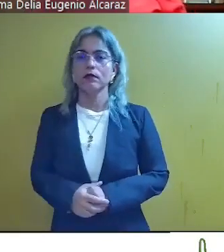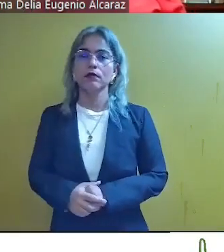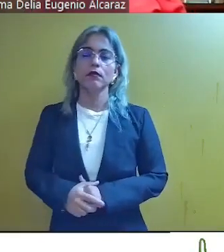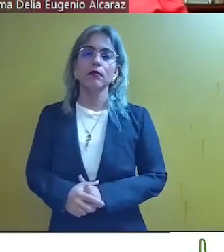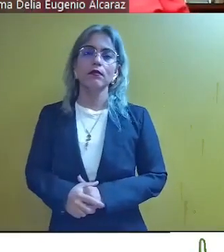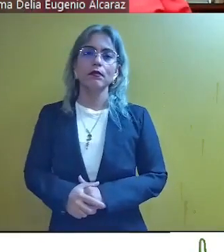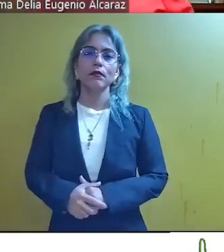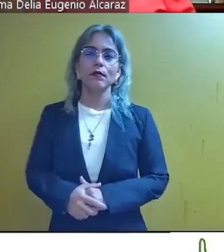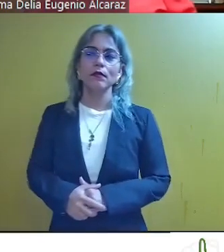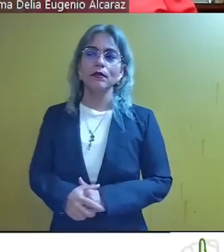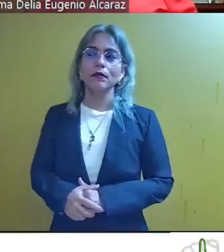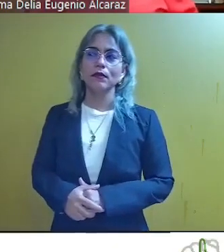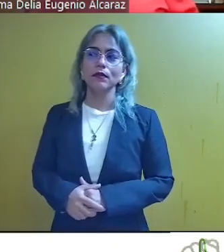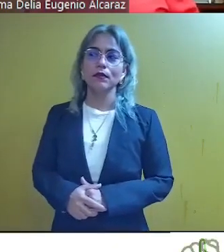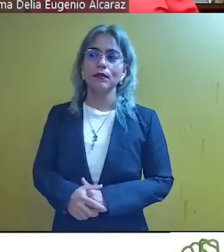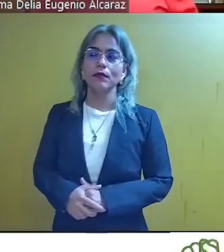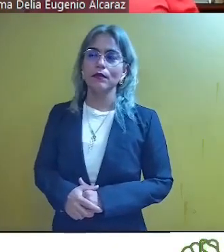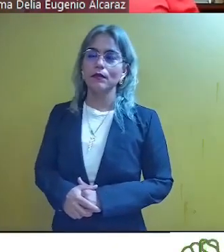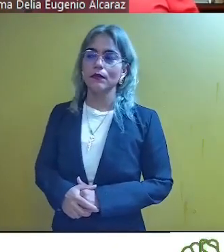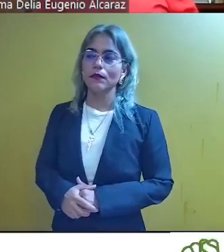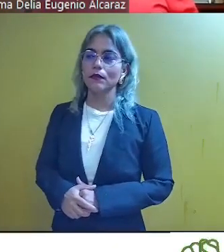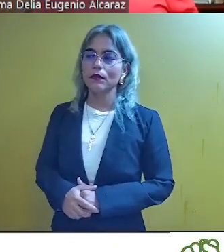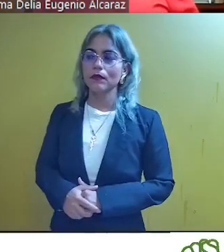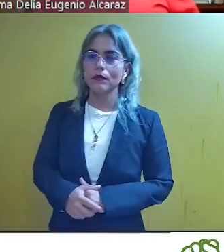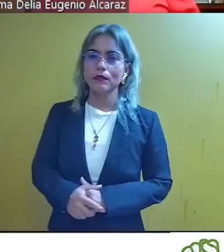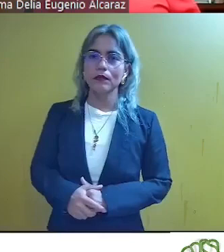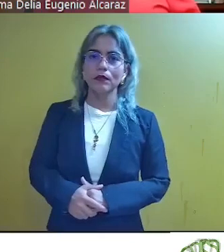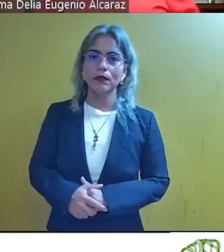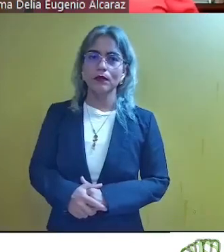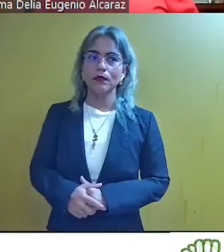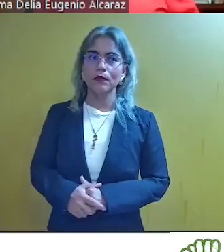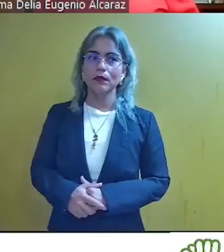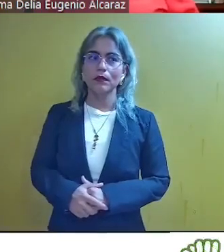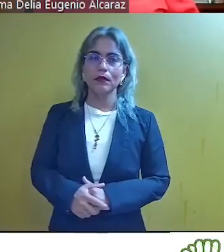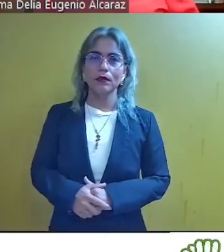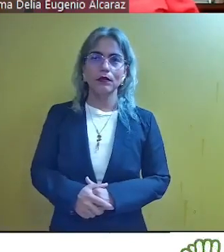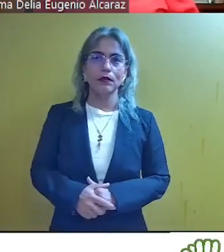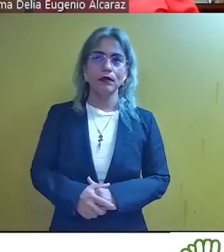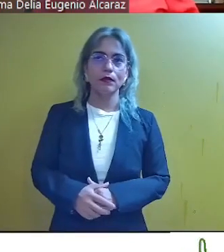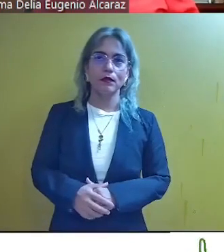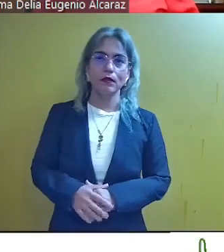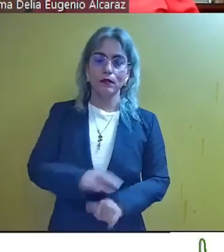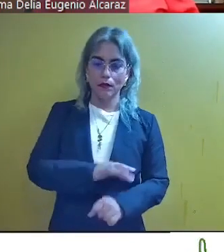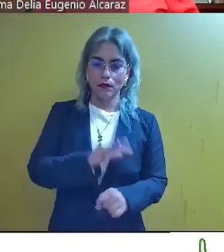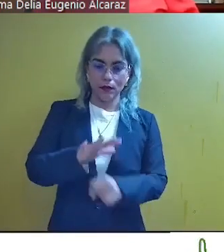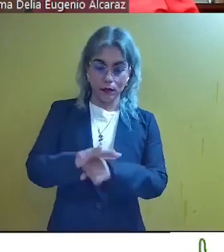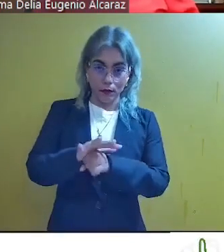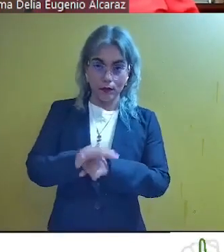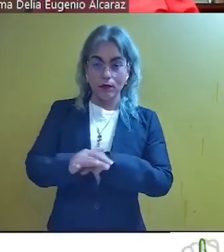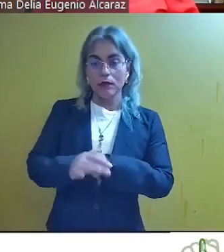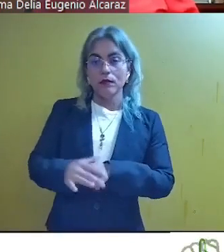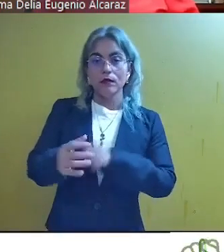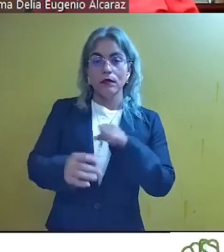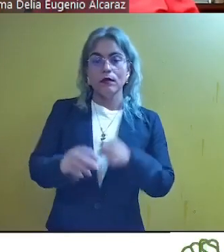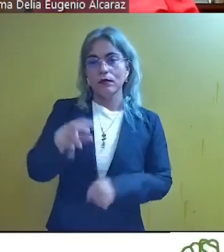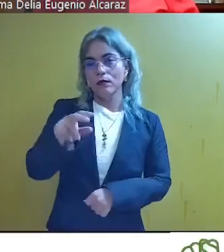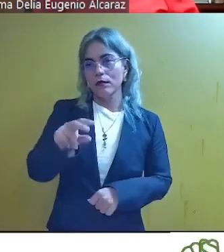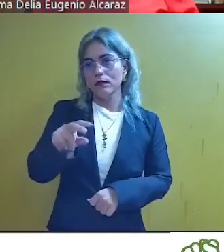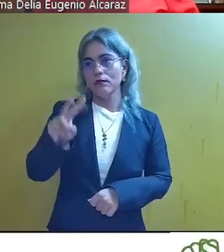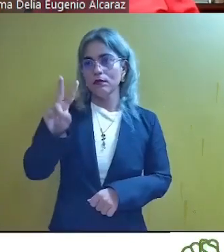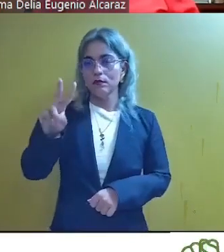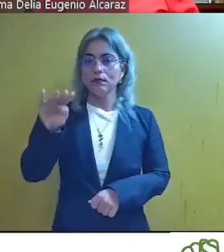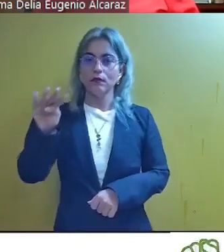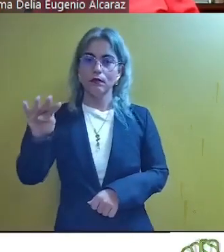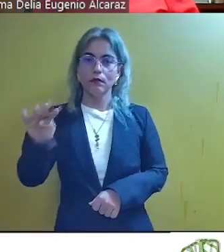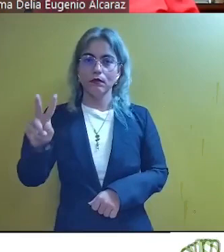anterior, a la luz de una interpretación sistemática y funcional de los artículos 219, 221, 224 de la Ley